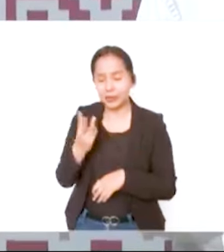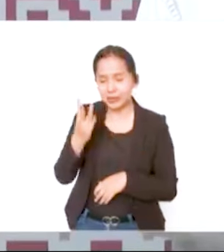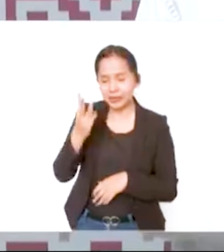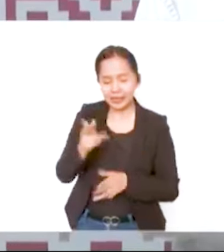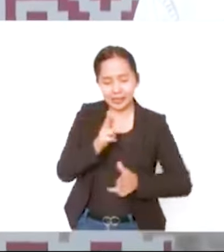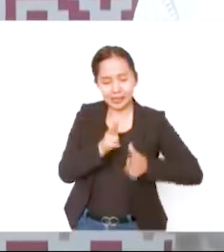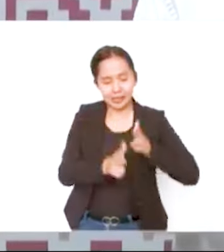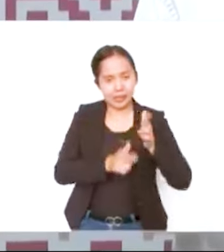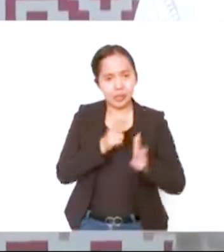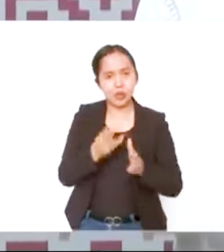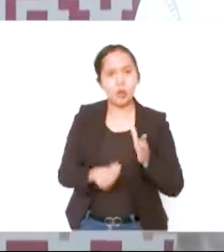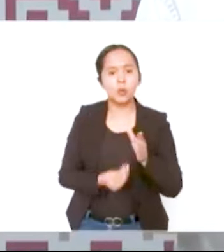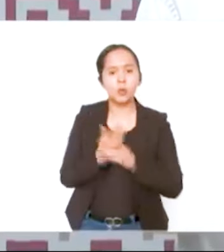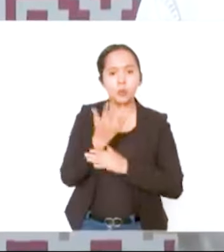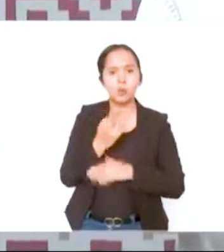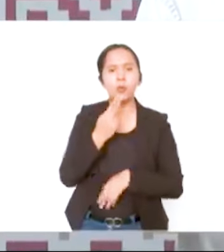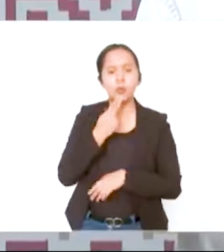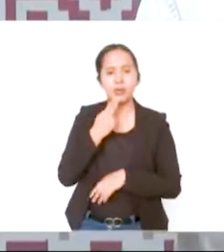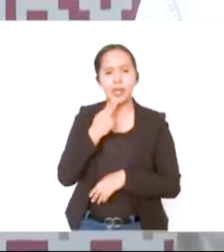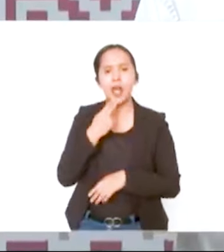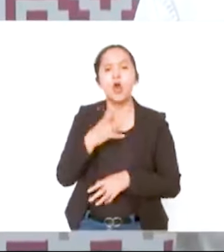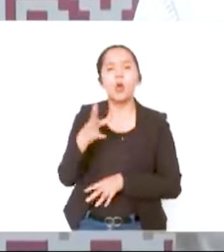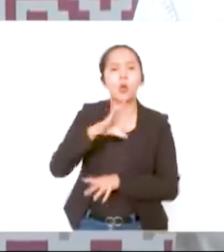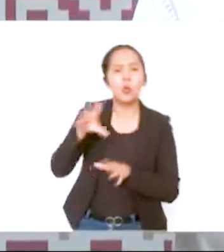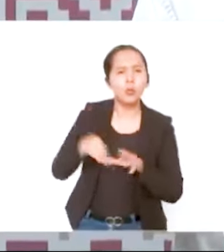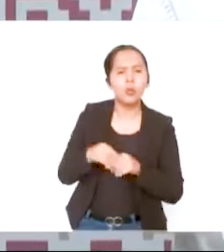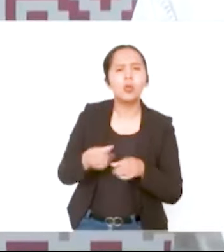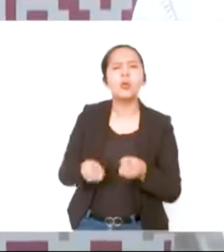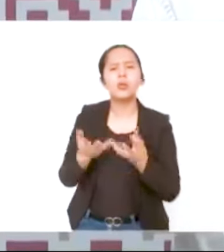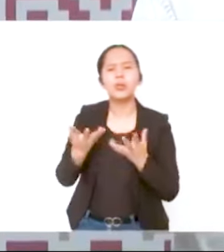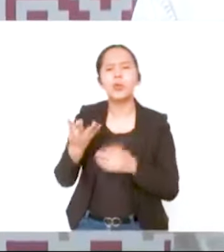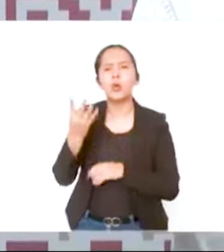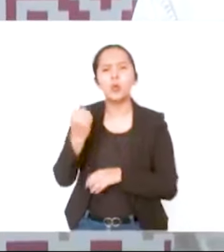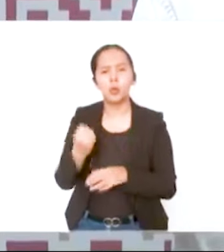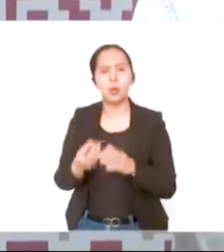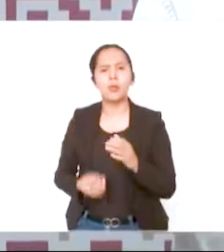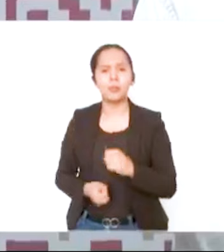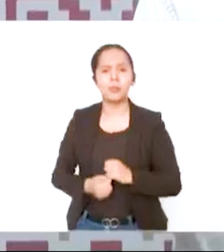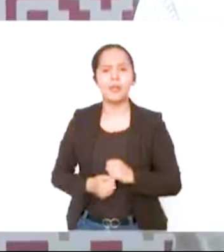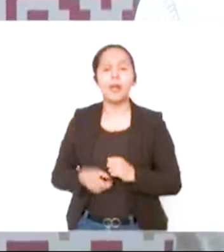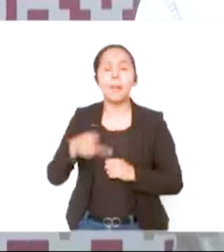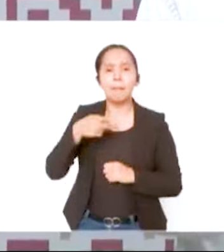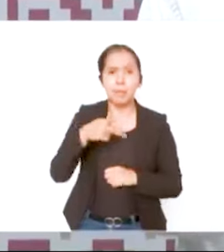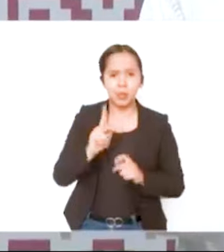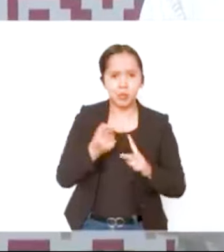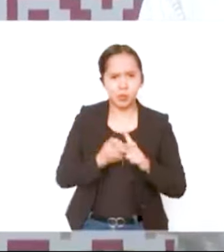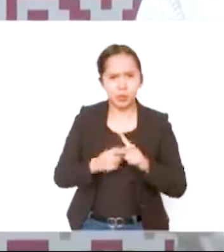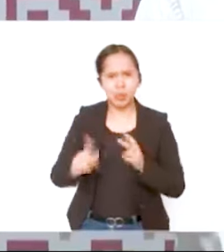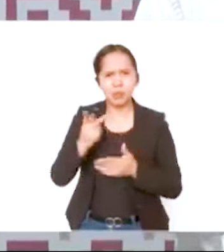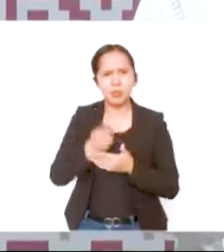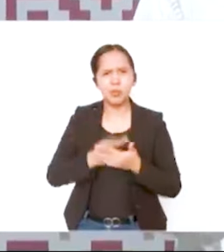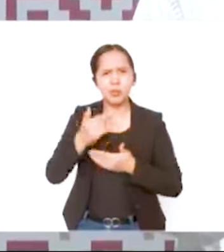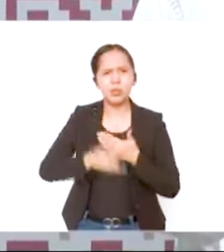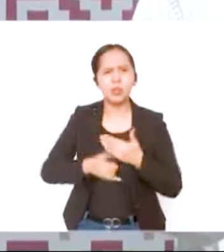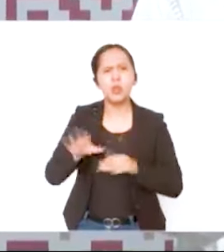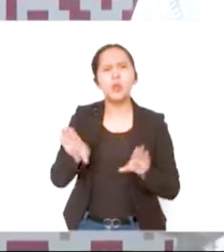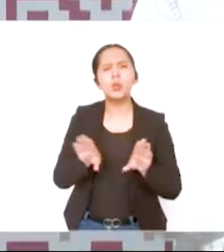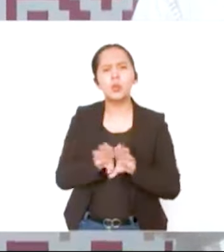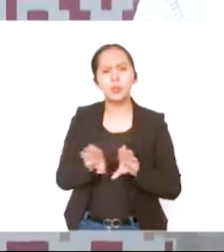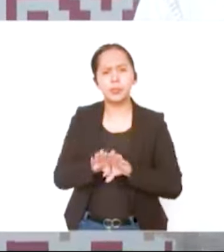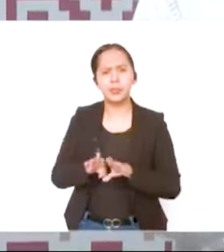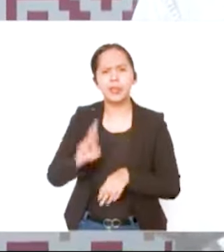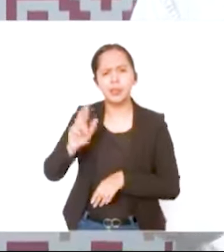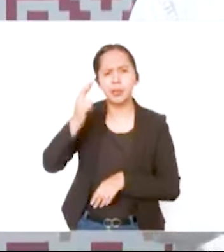trenes de una adquisición original de 9 trenes. Pero el inicio del proyecto no fue la adquisición de trenes. Recordarán